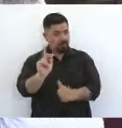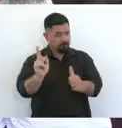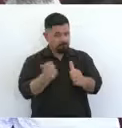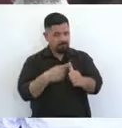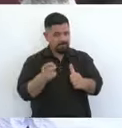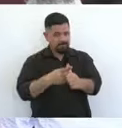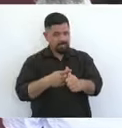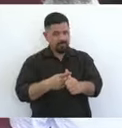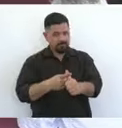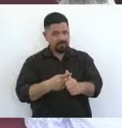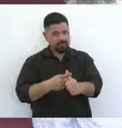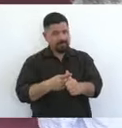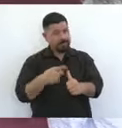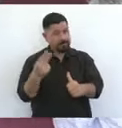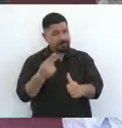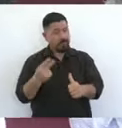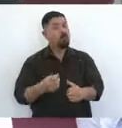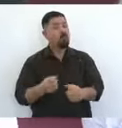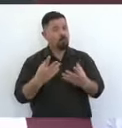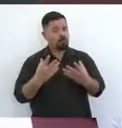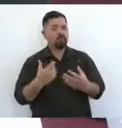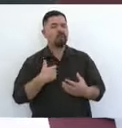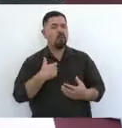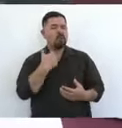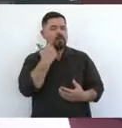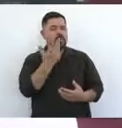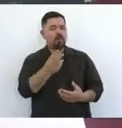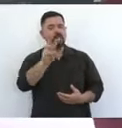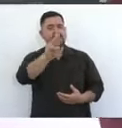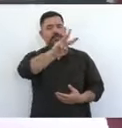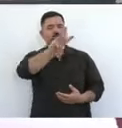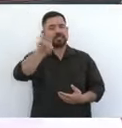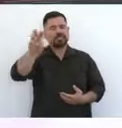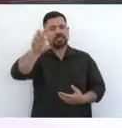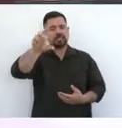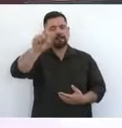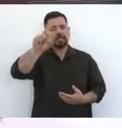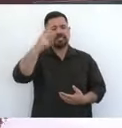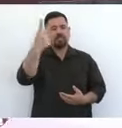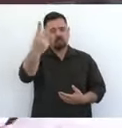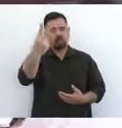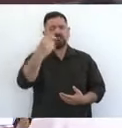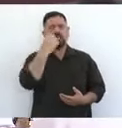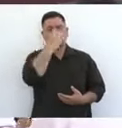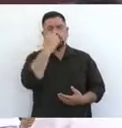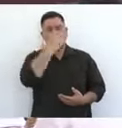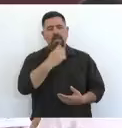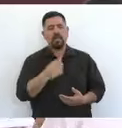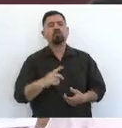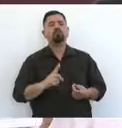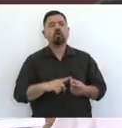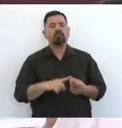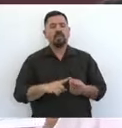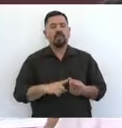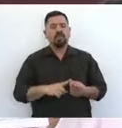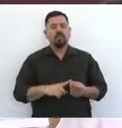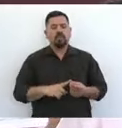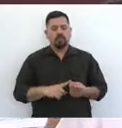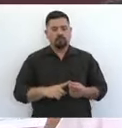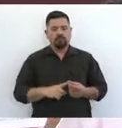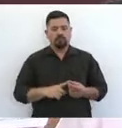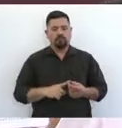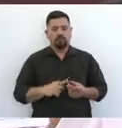llegar a 322 escuelas, que son las que hay en los 10 municipios de esta región.